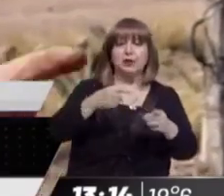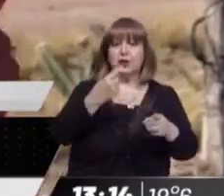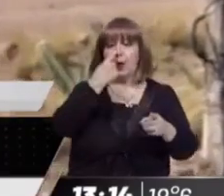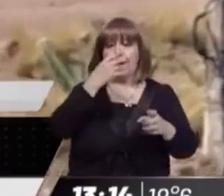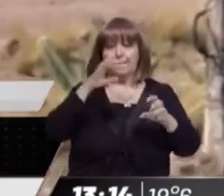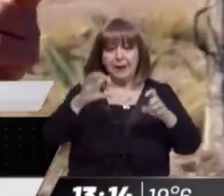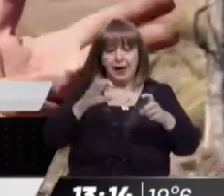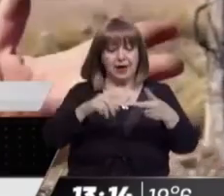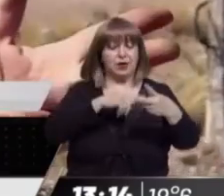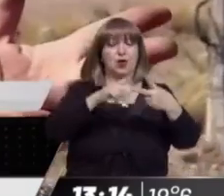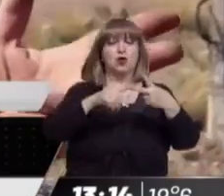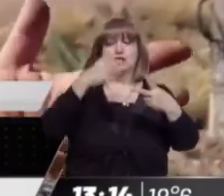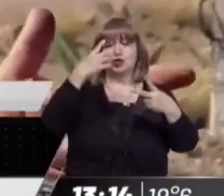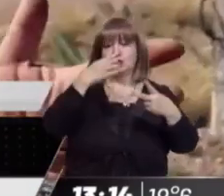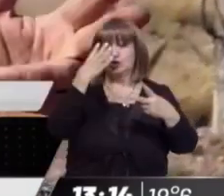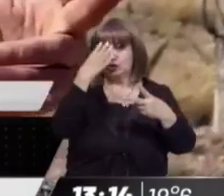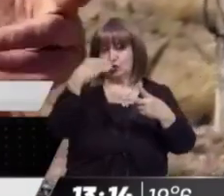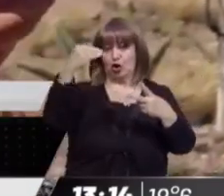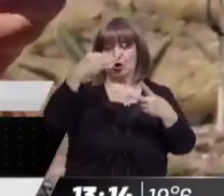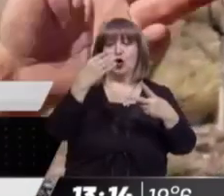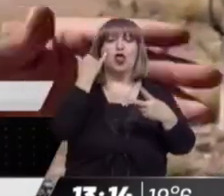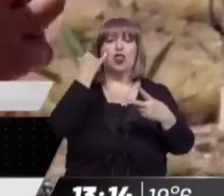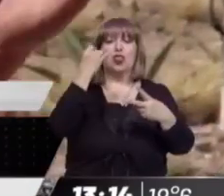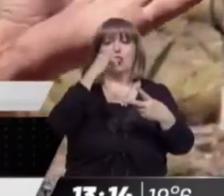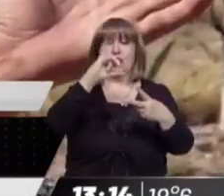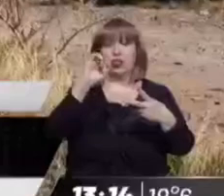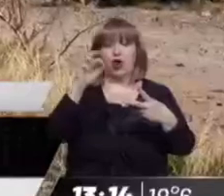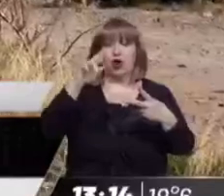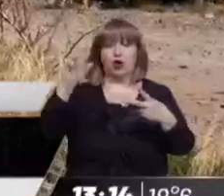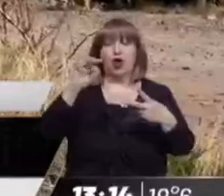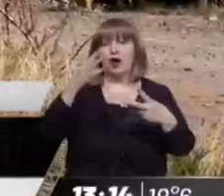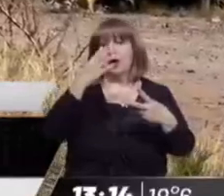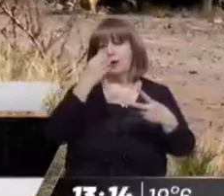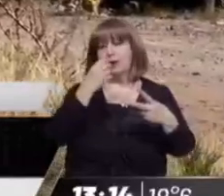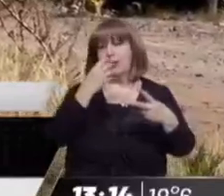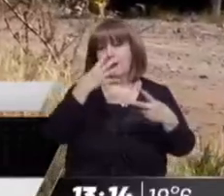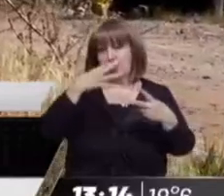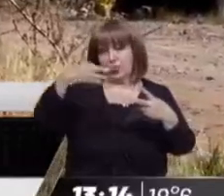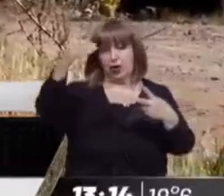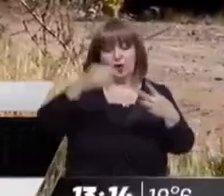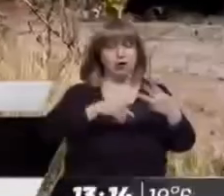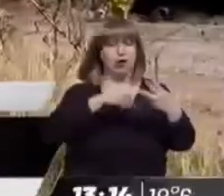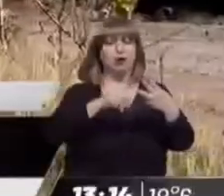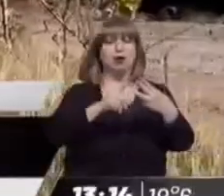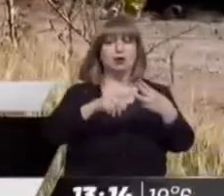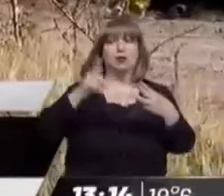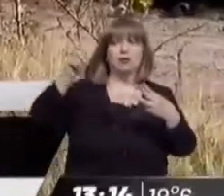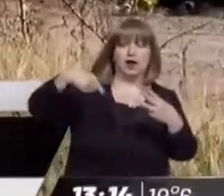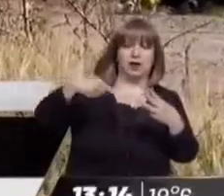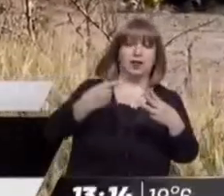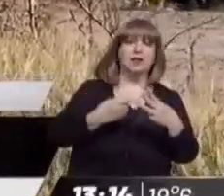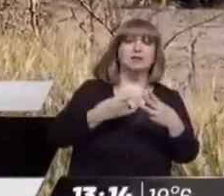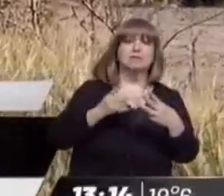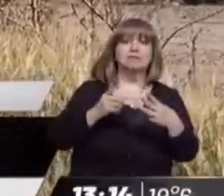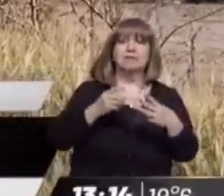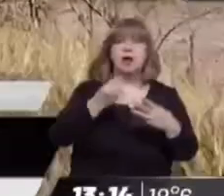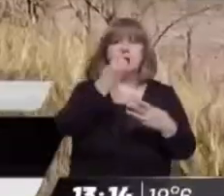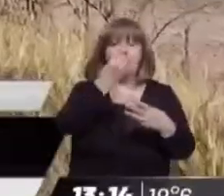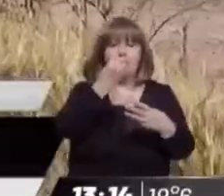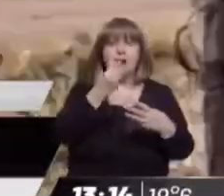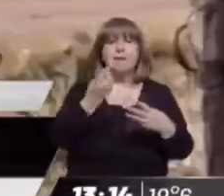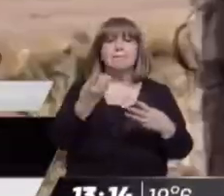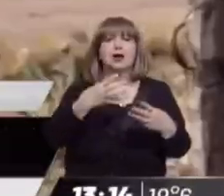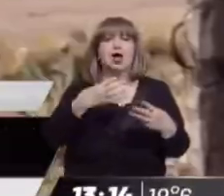perr tenemos zorro y otro tipo de animales que también bajan de allá de la Cordillera buscan comer porque los